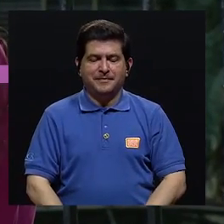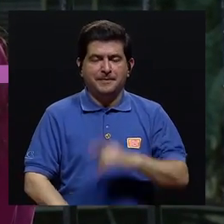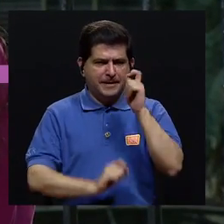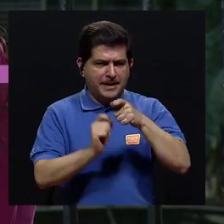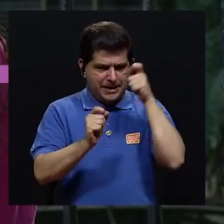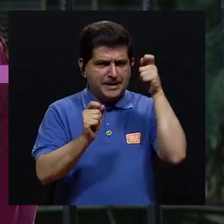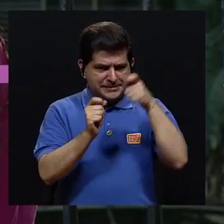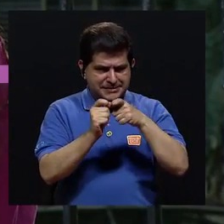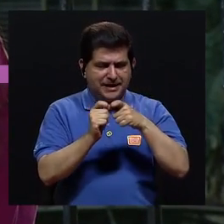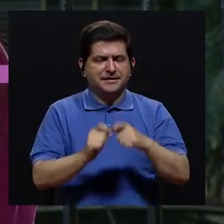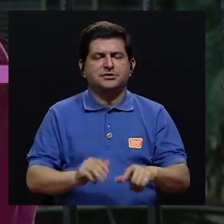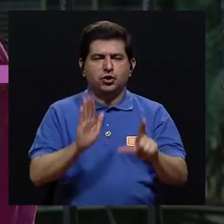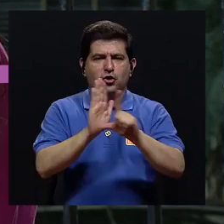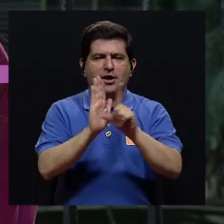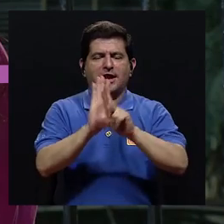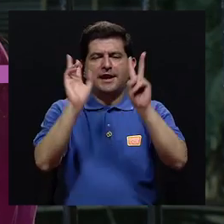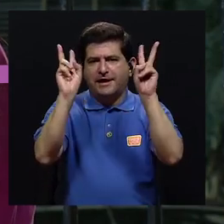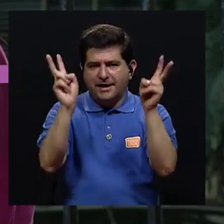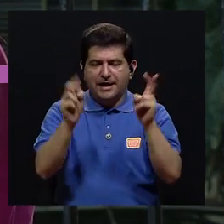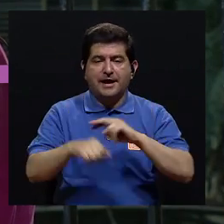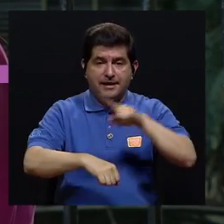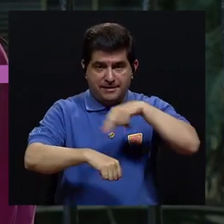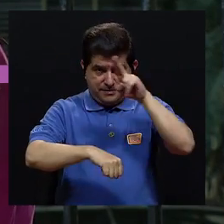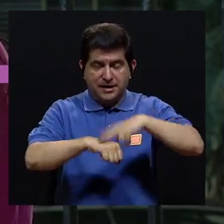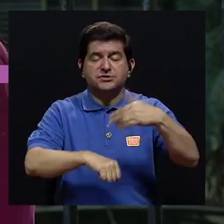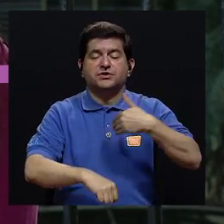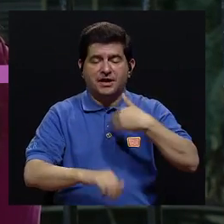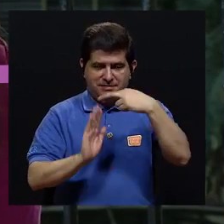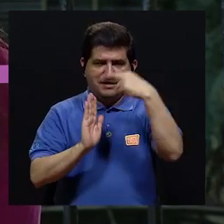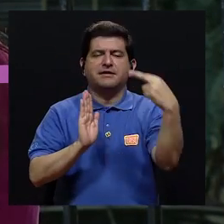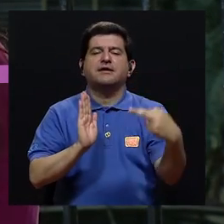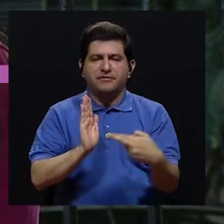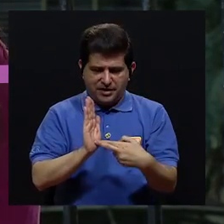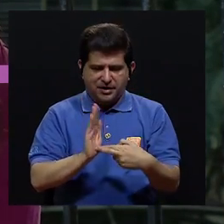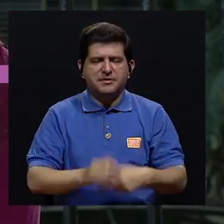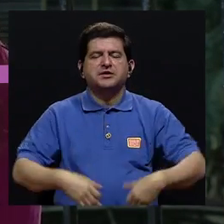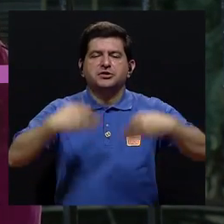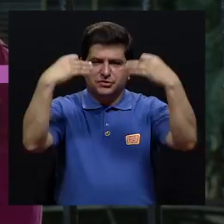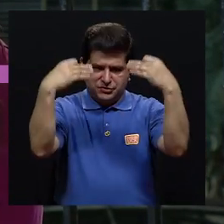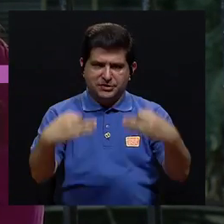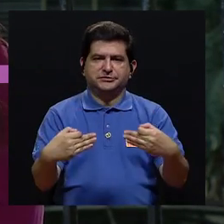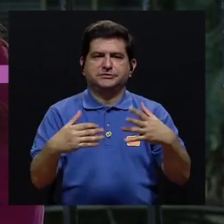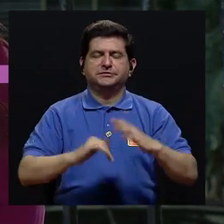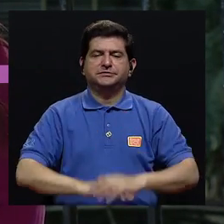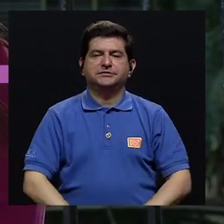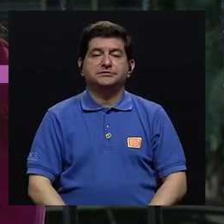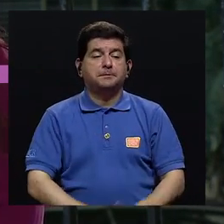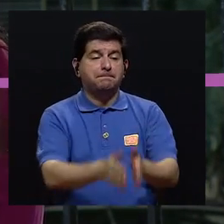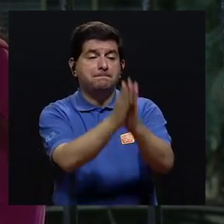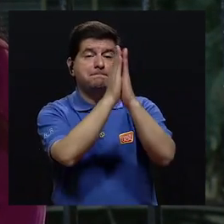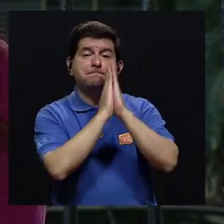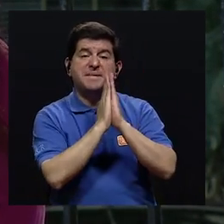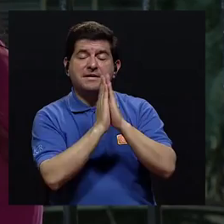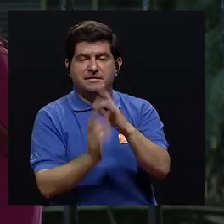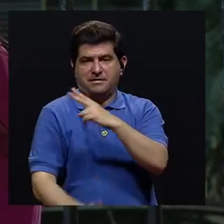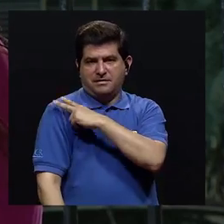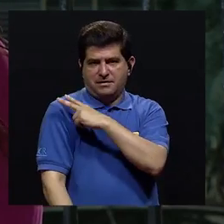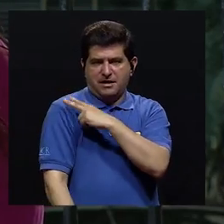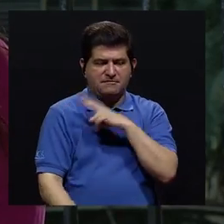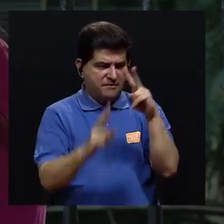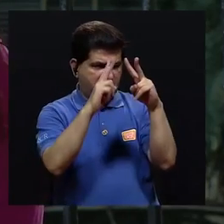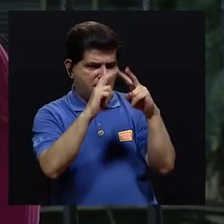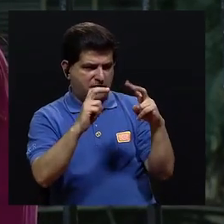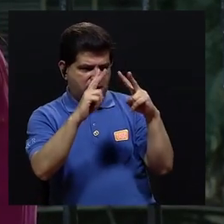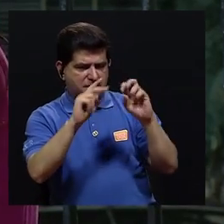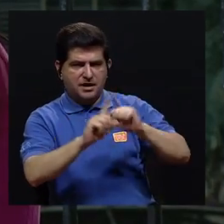para ser muy puntual, el tema legal a nivel nacional sí tenemos reglamentos, decretos que solicitan que el patrono